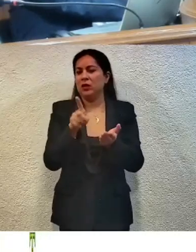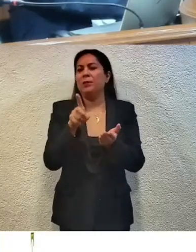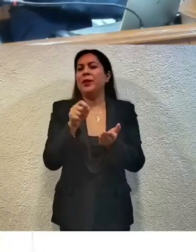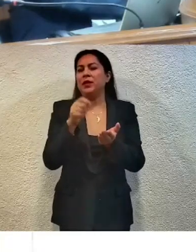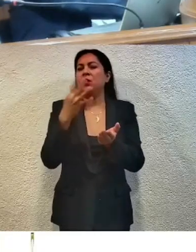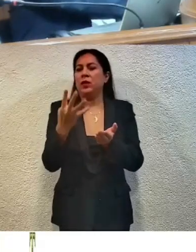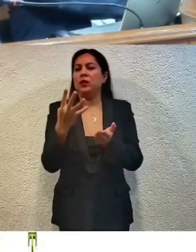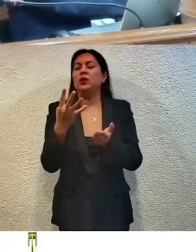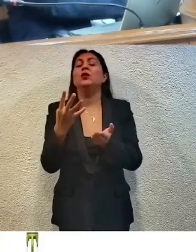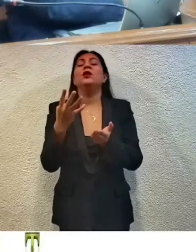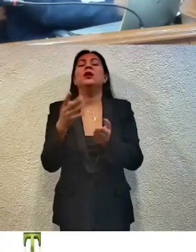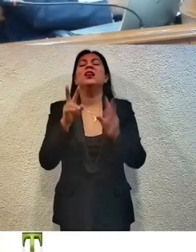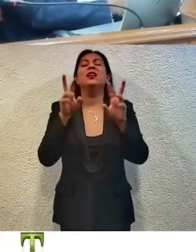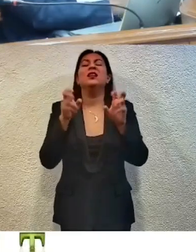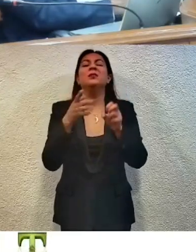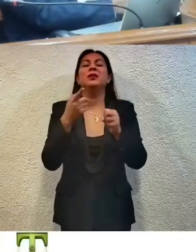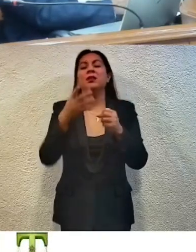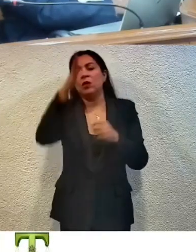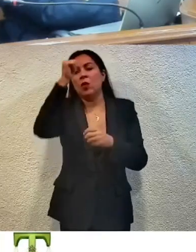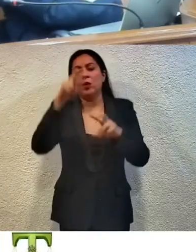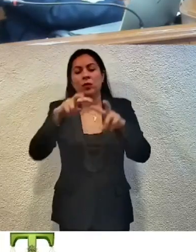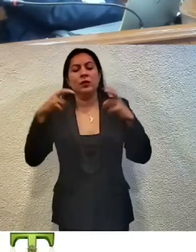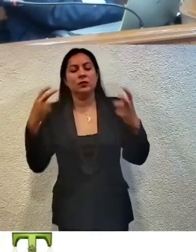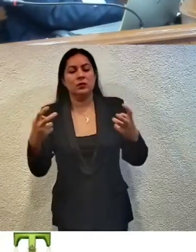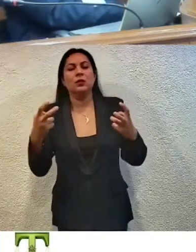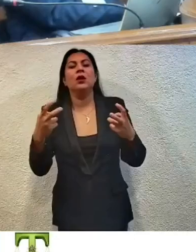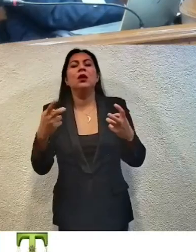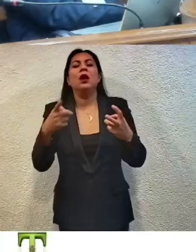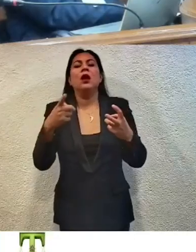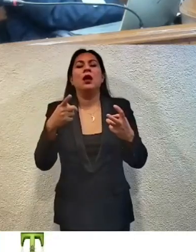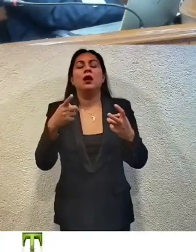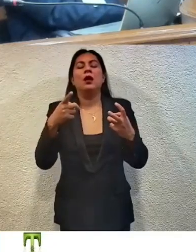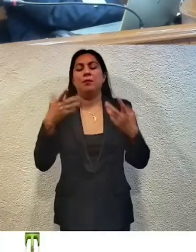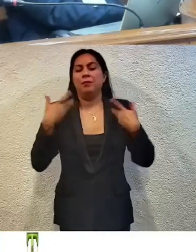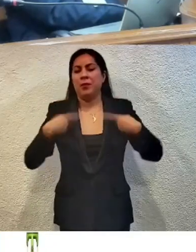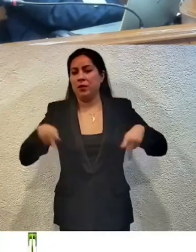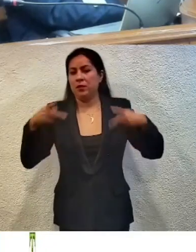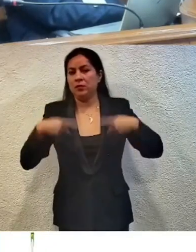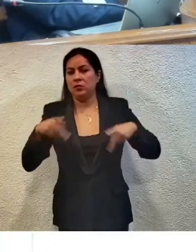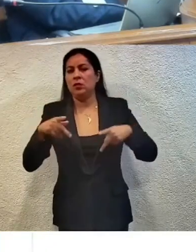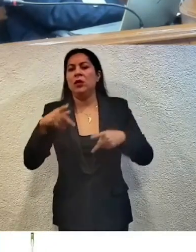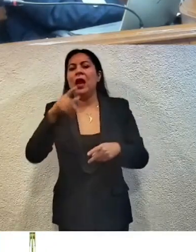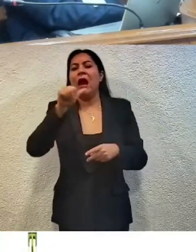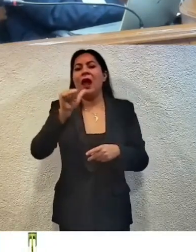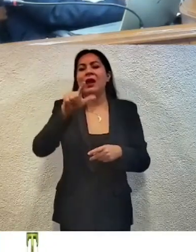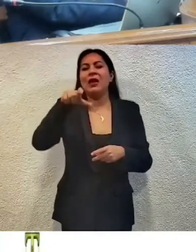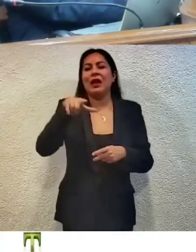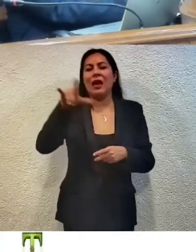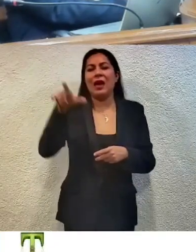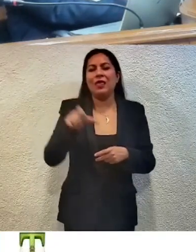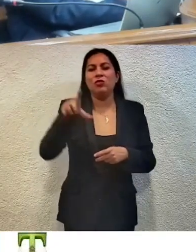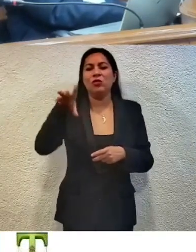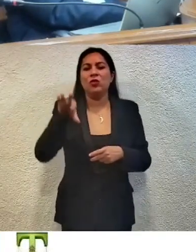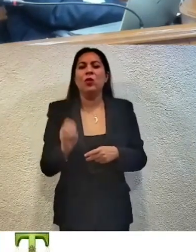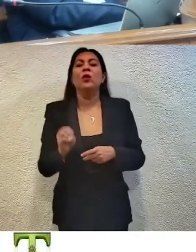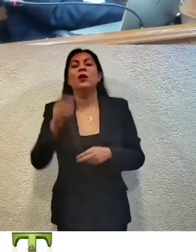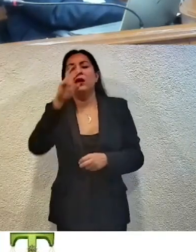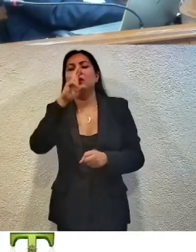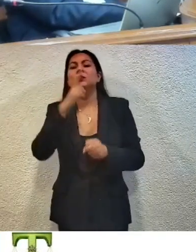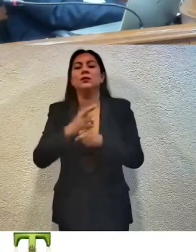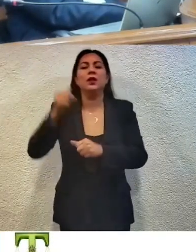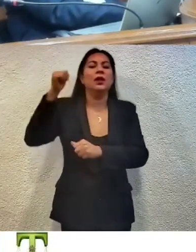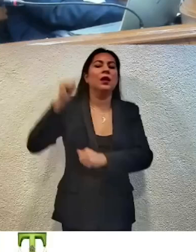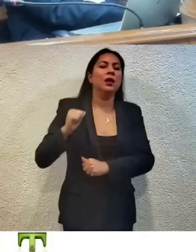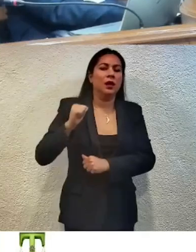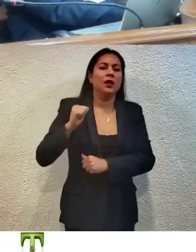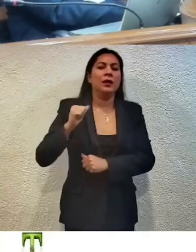/222/2024, y se trata de un acuerdo plenario. La parte actora es Francisco Alejandro Fabián Mujica y la autoridad responsable es el